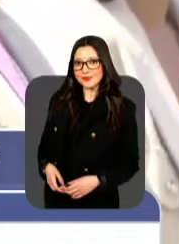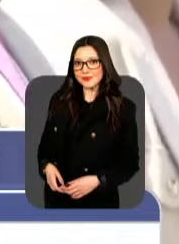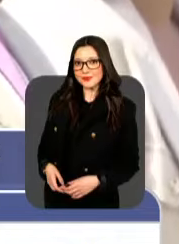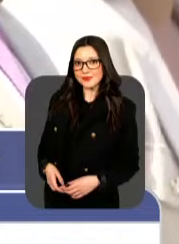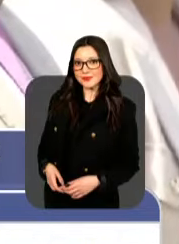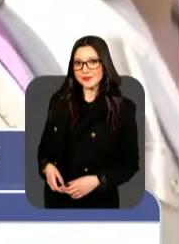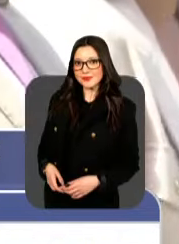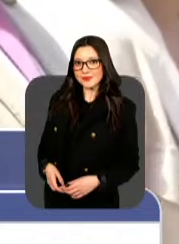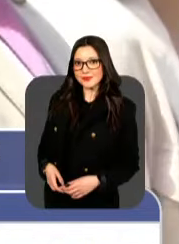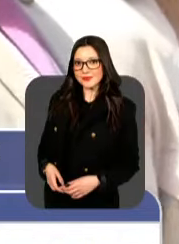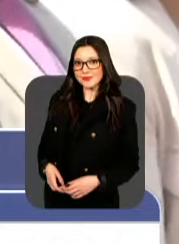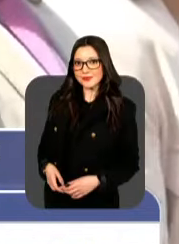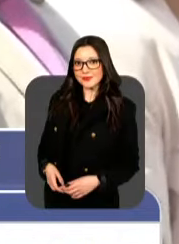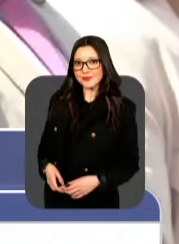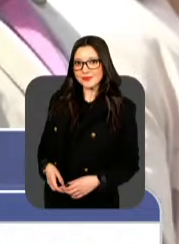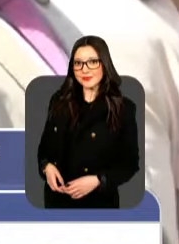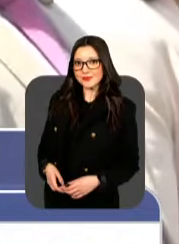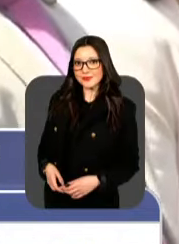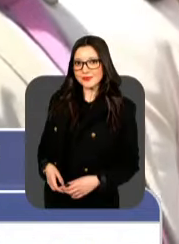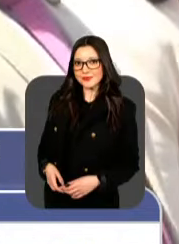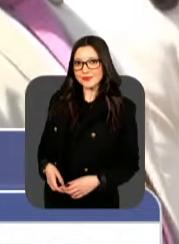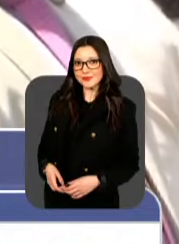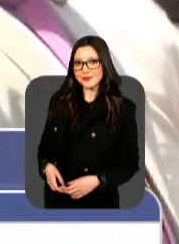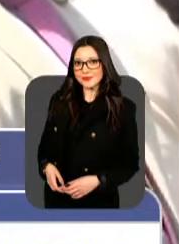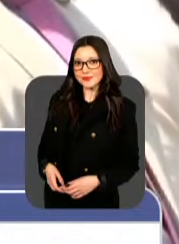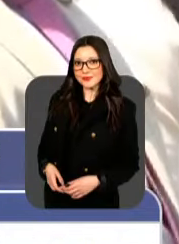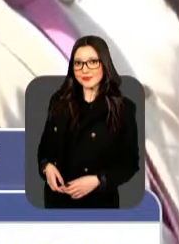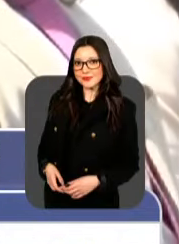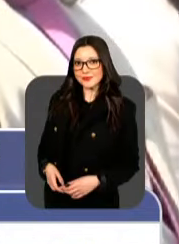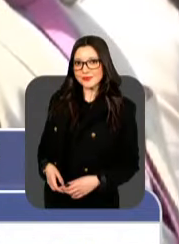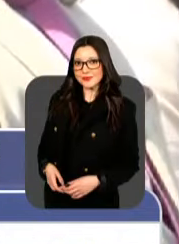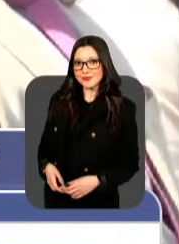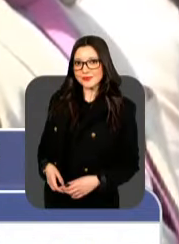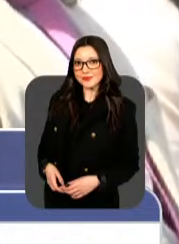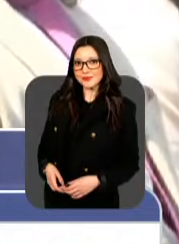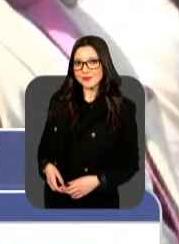lo que pueda ocurrir con las declaraciones que se esperan de la ministra del Interior. Buenas tardes. Buenas tardes.